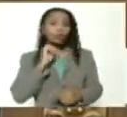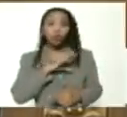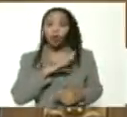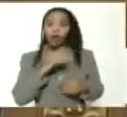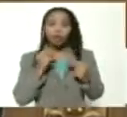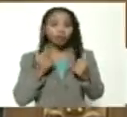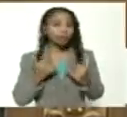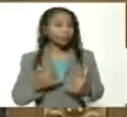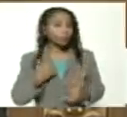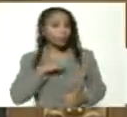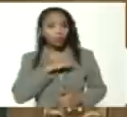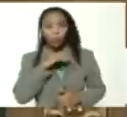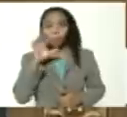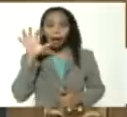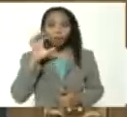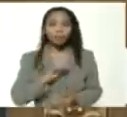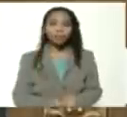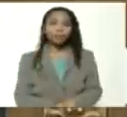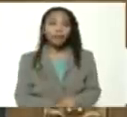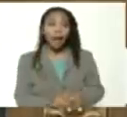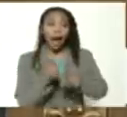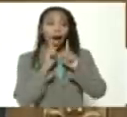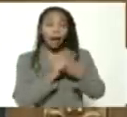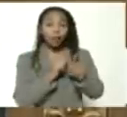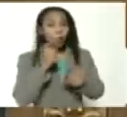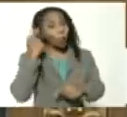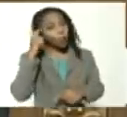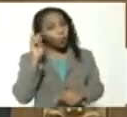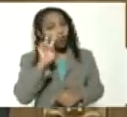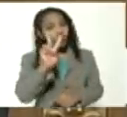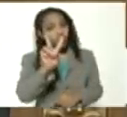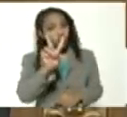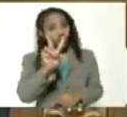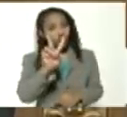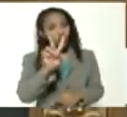nuestro país. De ellos, recordamos que dos de los